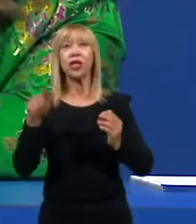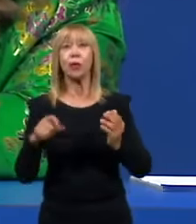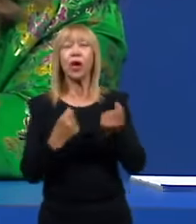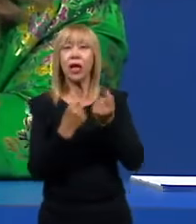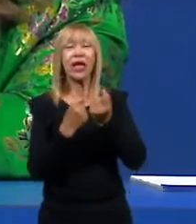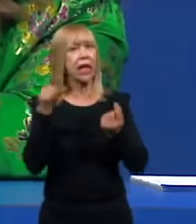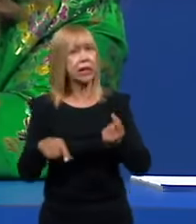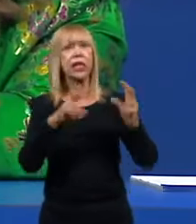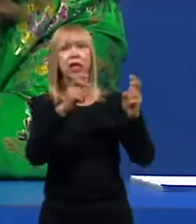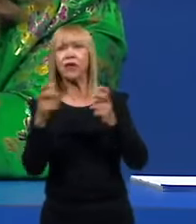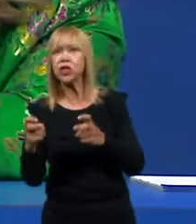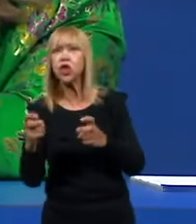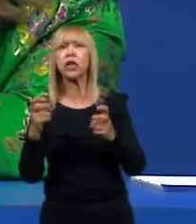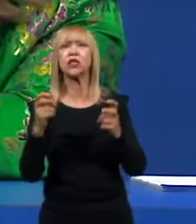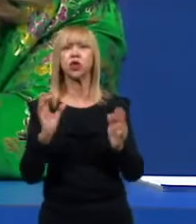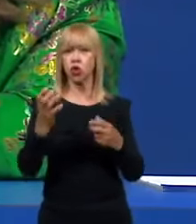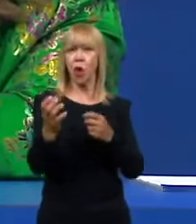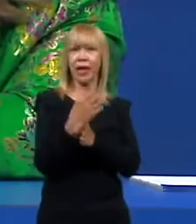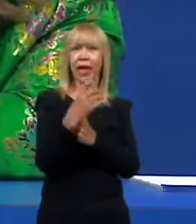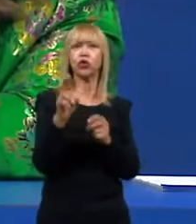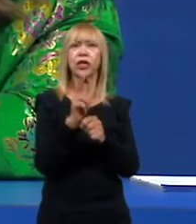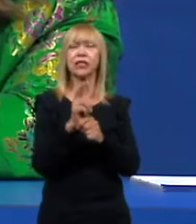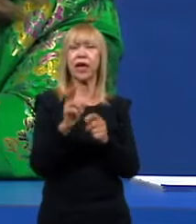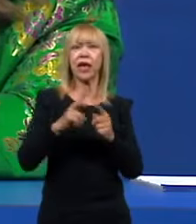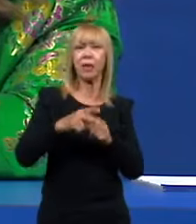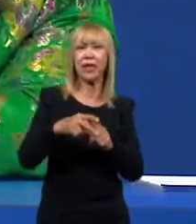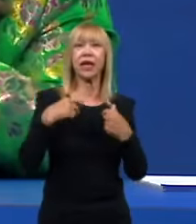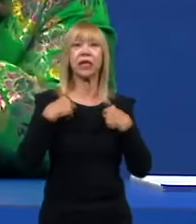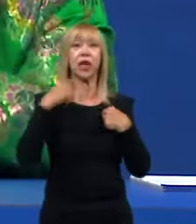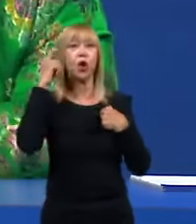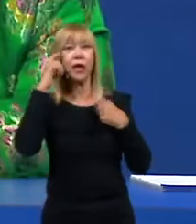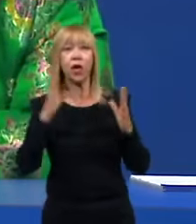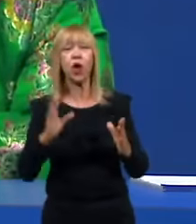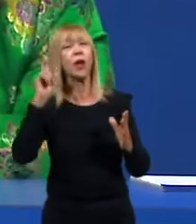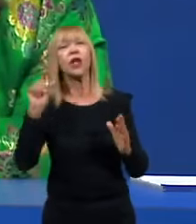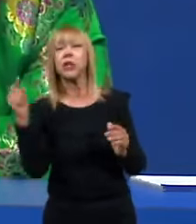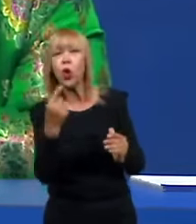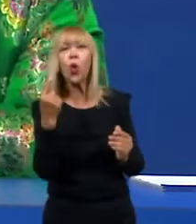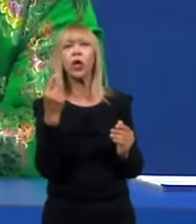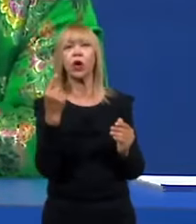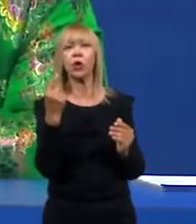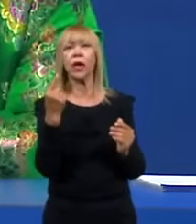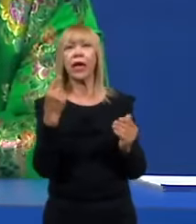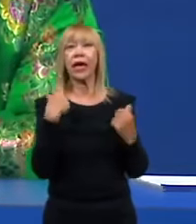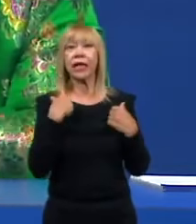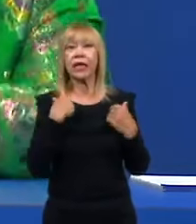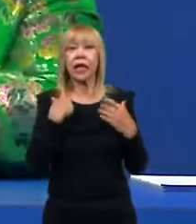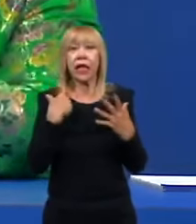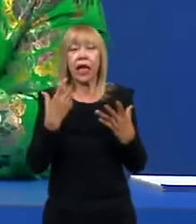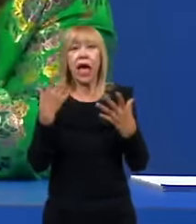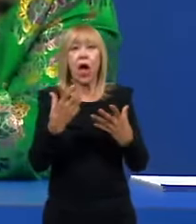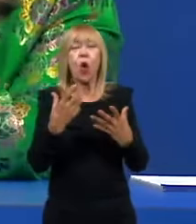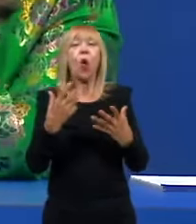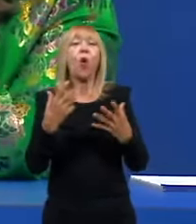estas definiciones nos obliga a utilizar la herramienta que tiene el gobernador. El gobernador es el único que tiene, al llegar al poder,